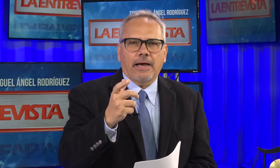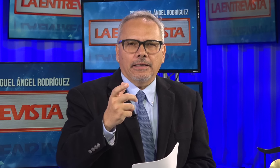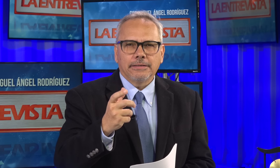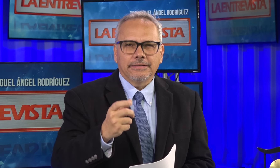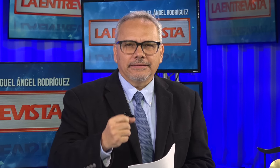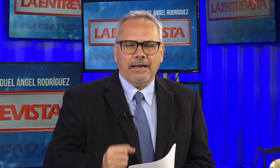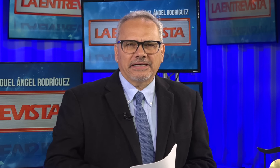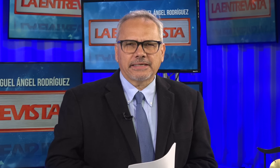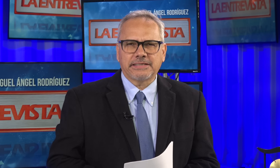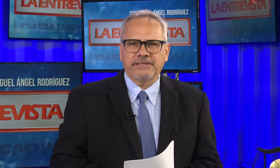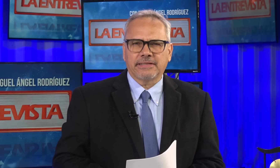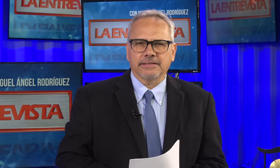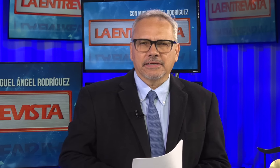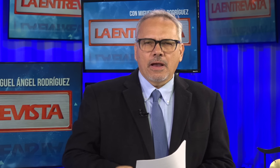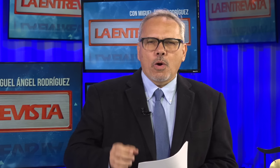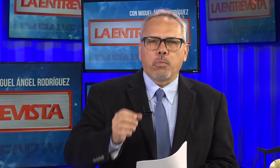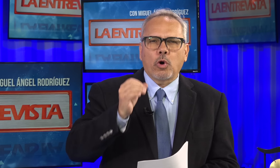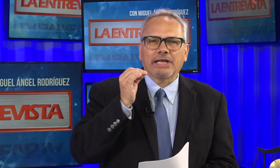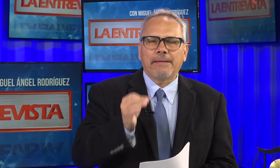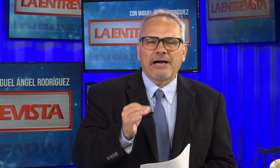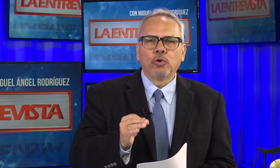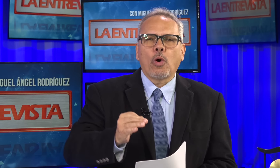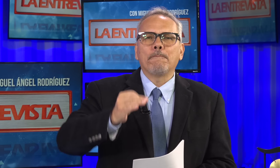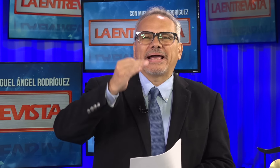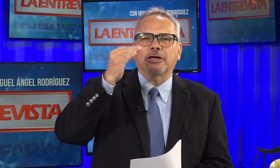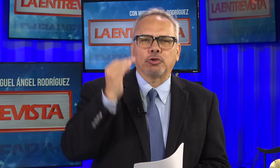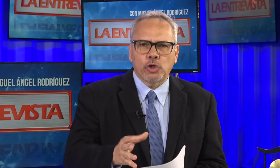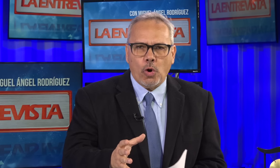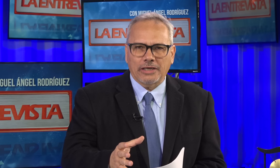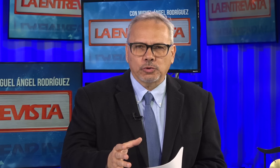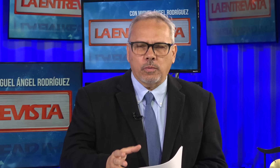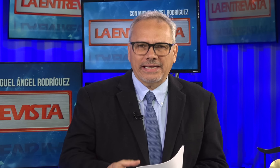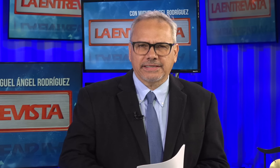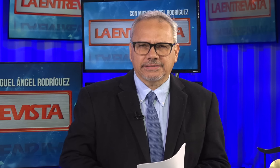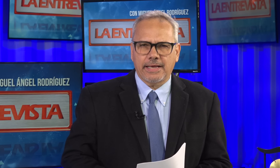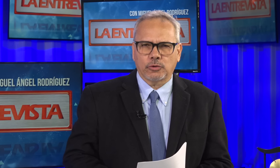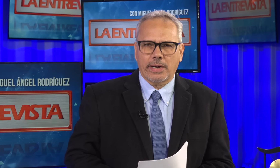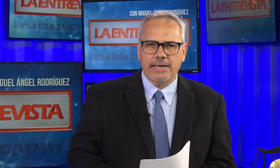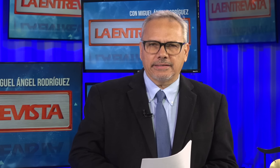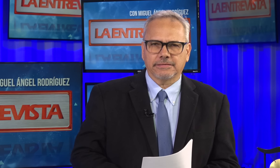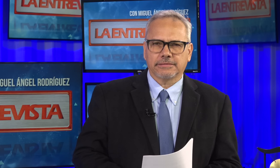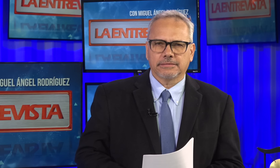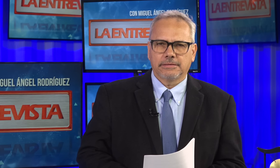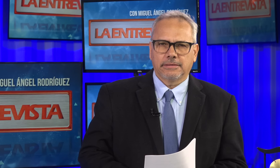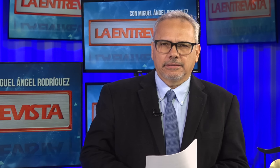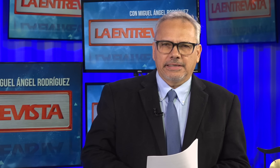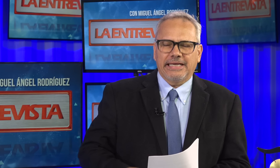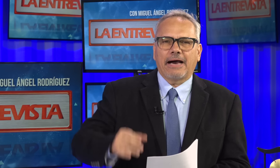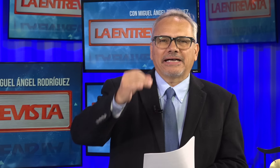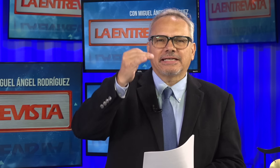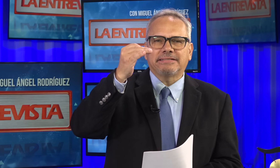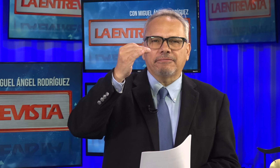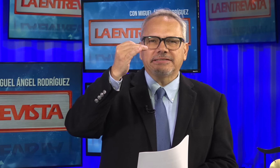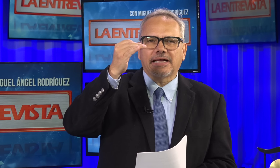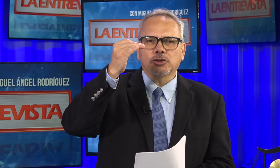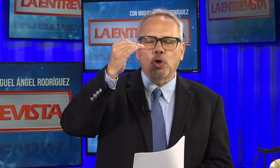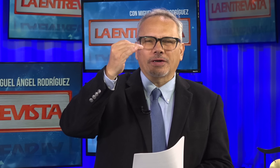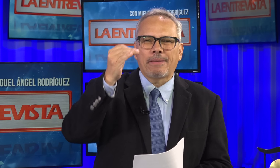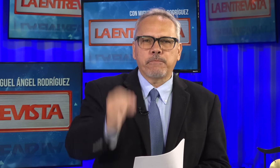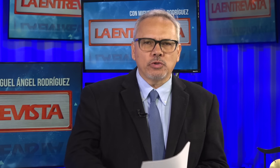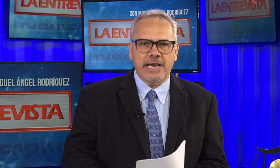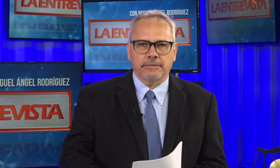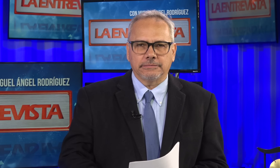fibra de las bases chavistas, porque Maduro perdió a sus bases electorales y las bases chavistas